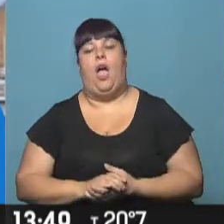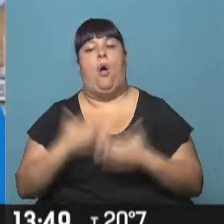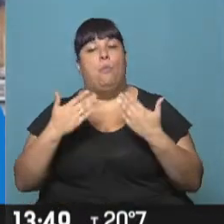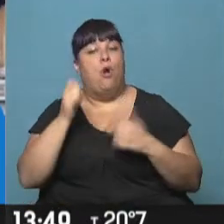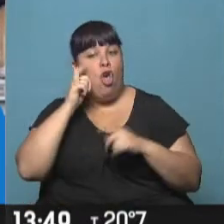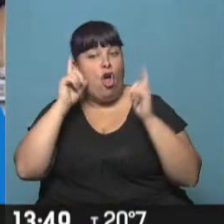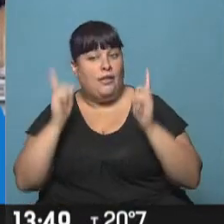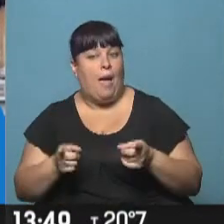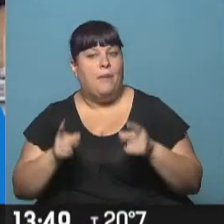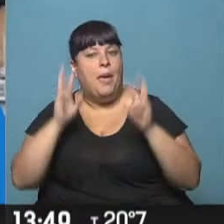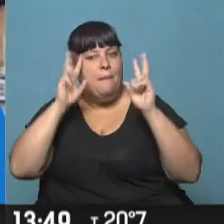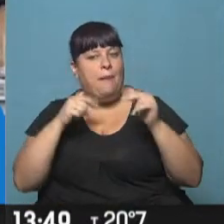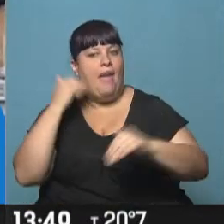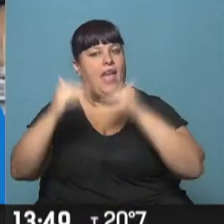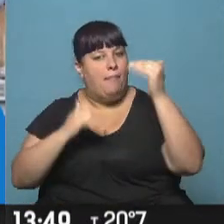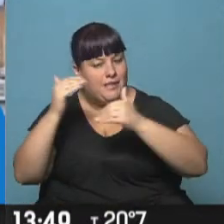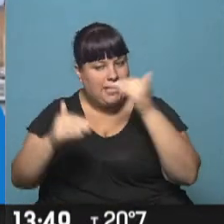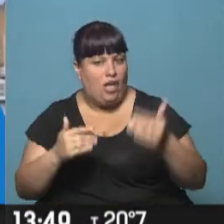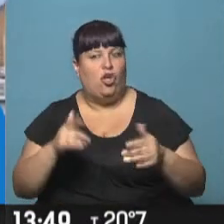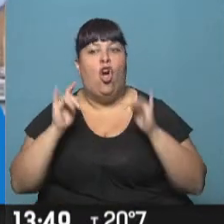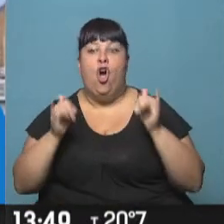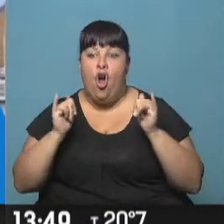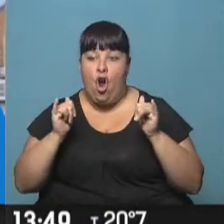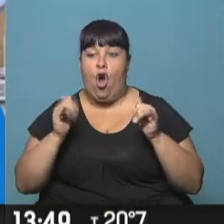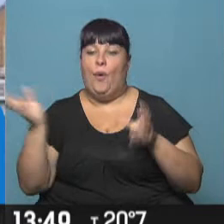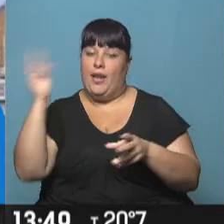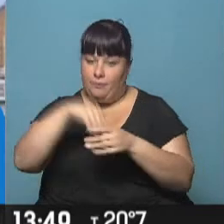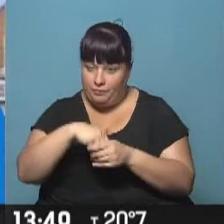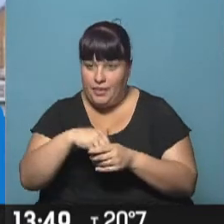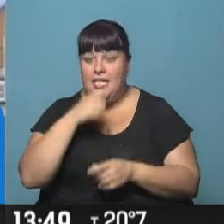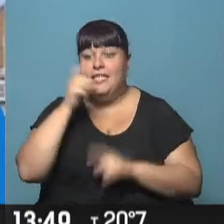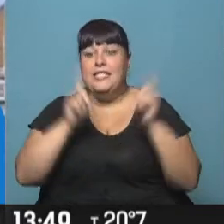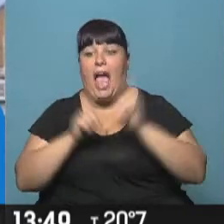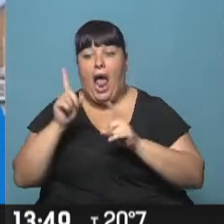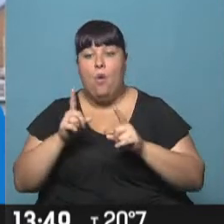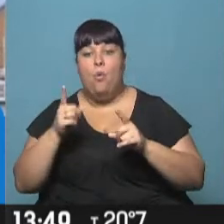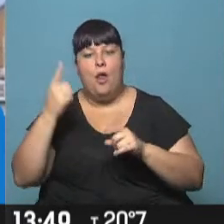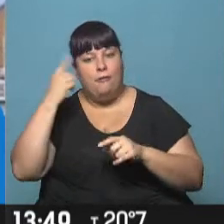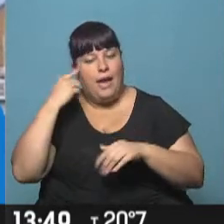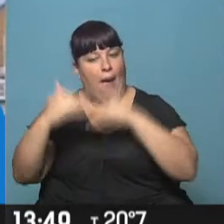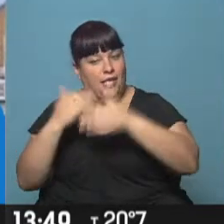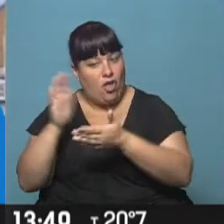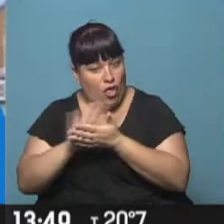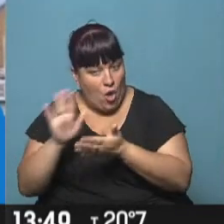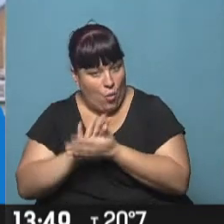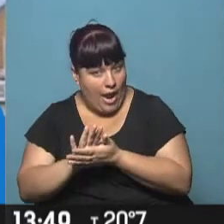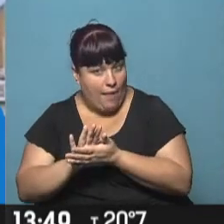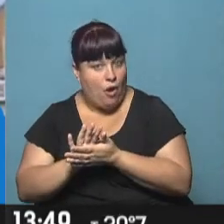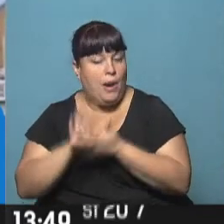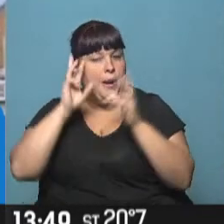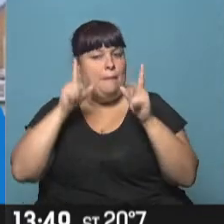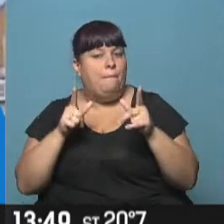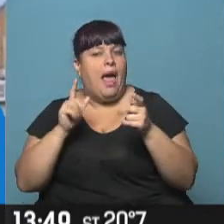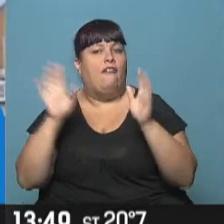al mismo tiempo con esquemas de capacitación que los jóvenes puedan estar y aquellos que tienen que recapacitarse en un esquema